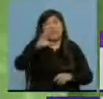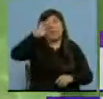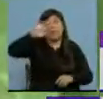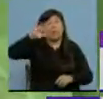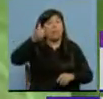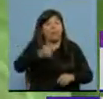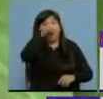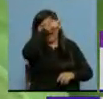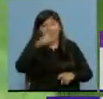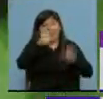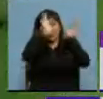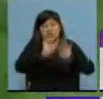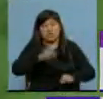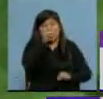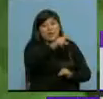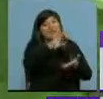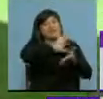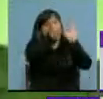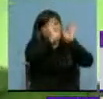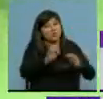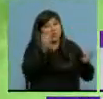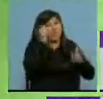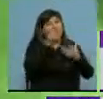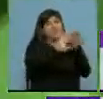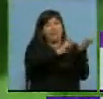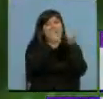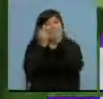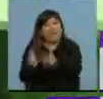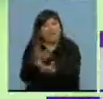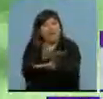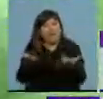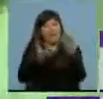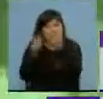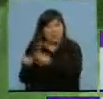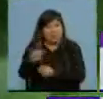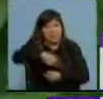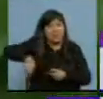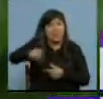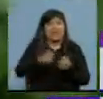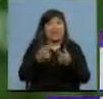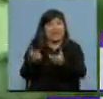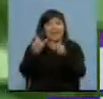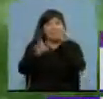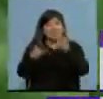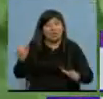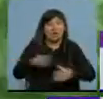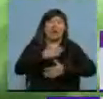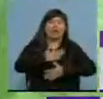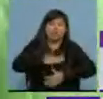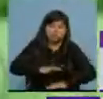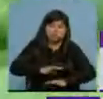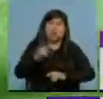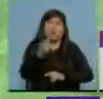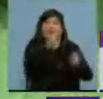trabajar con mayor determinación en la campaña. Este programa traerá tranquilidad al sector para poder contar con los